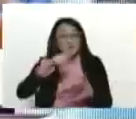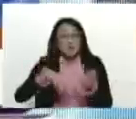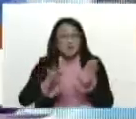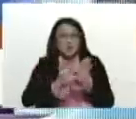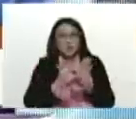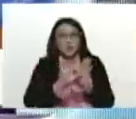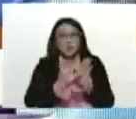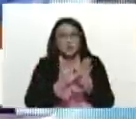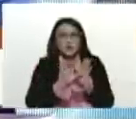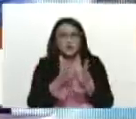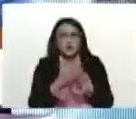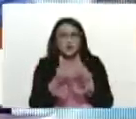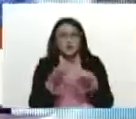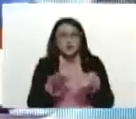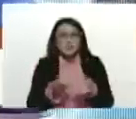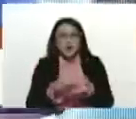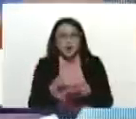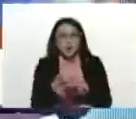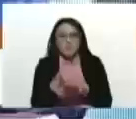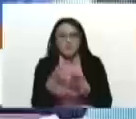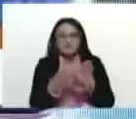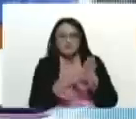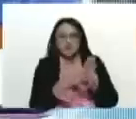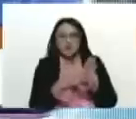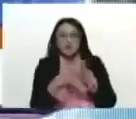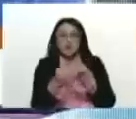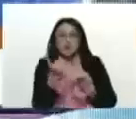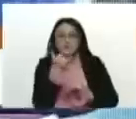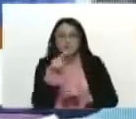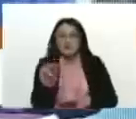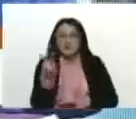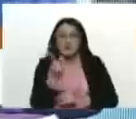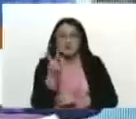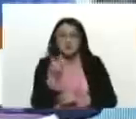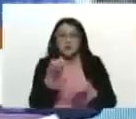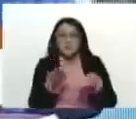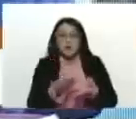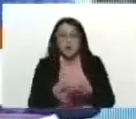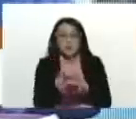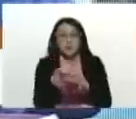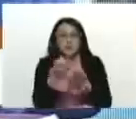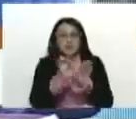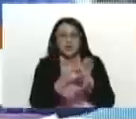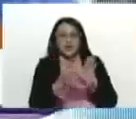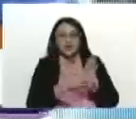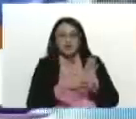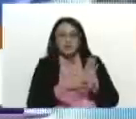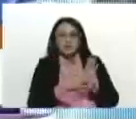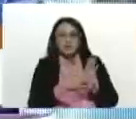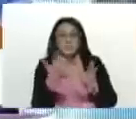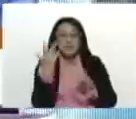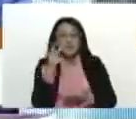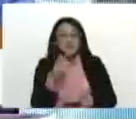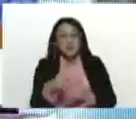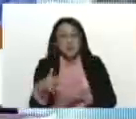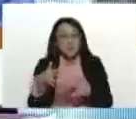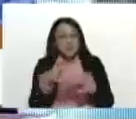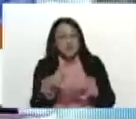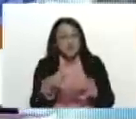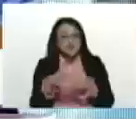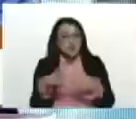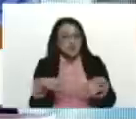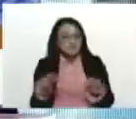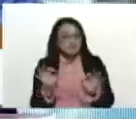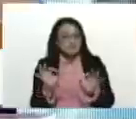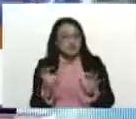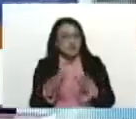todo esto está amparado por este decreto todo lo que ha ocurrido en Venezuela están parados por este decreto para Estados Unidos se vale todo con